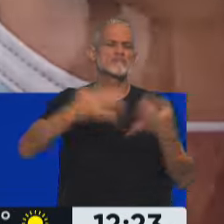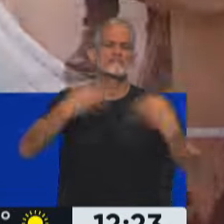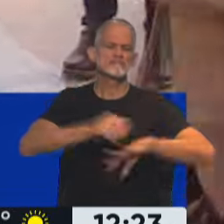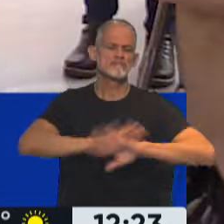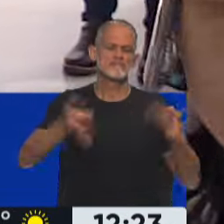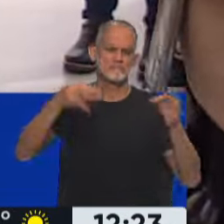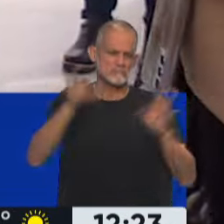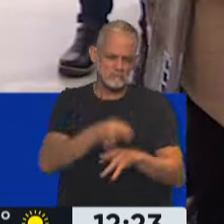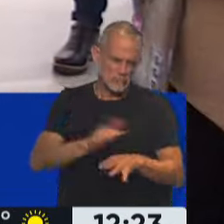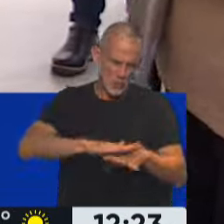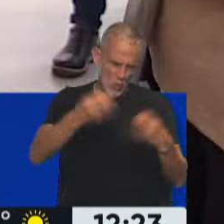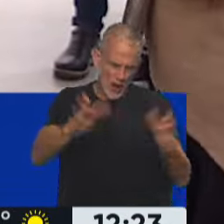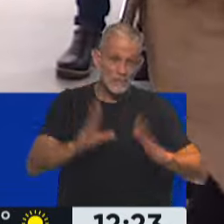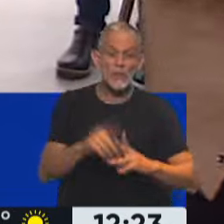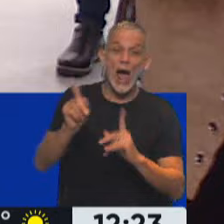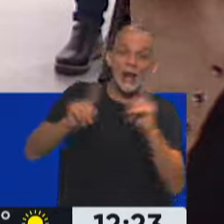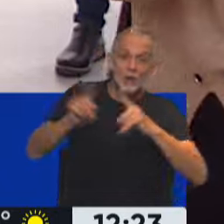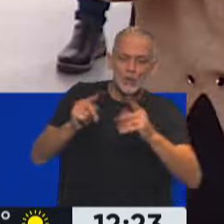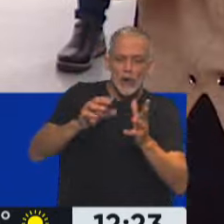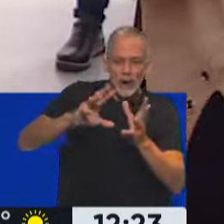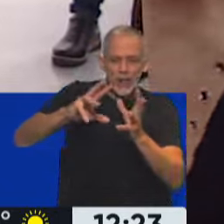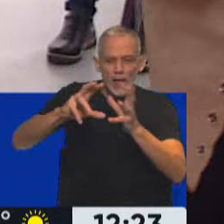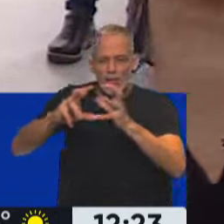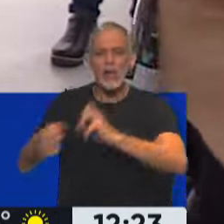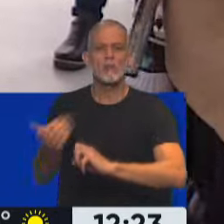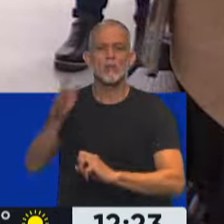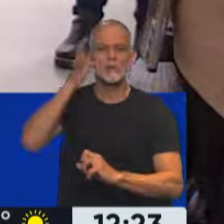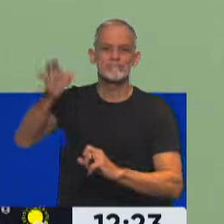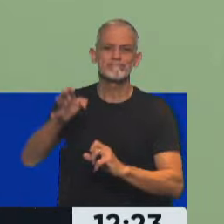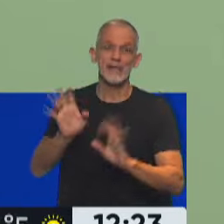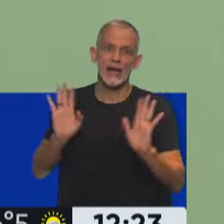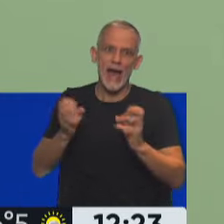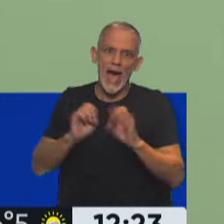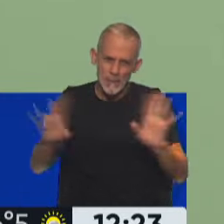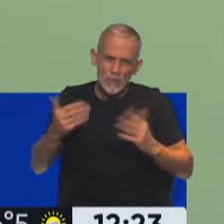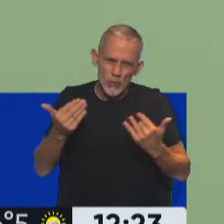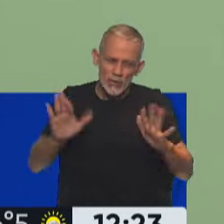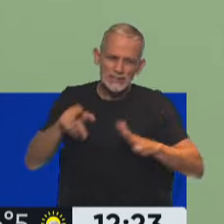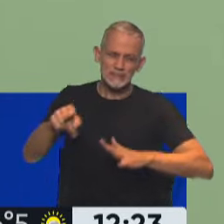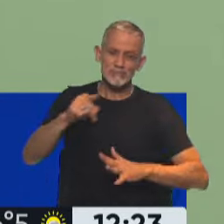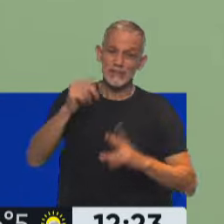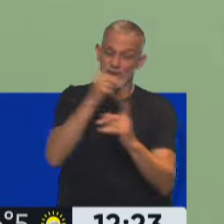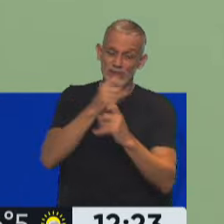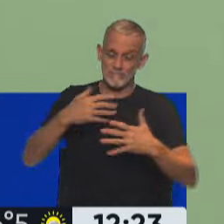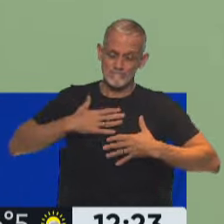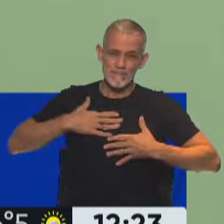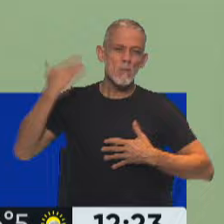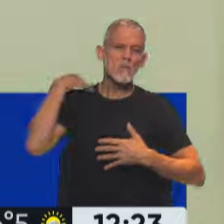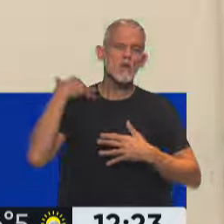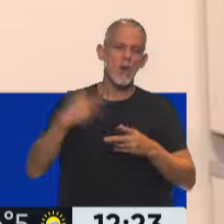totalmente. Pero siempre puede ser que algún caso evolucione hacia formas severas de la enfermedad y que terminen con daño estructural en el